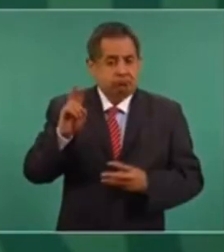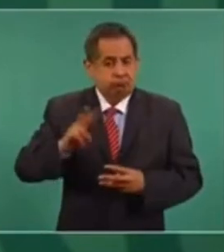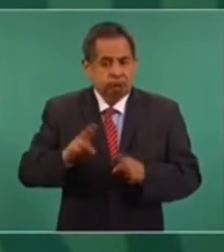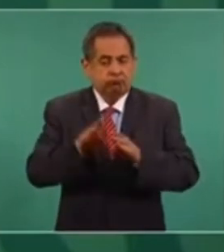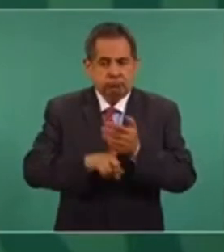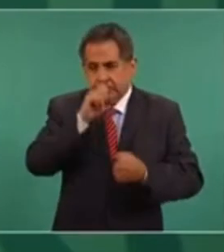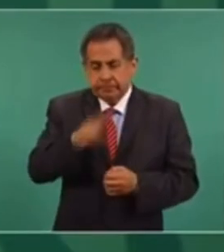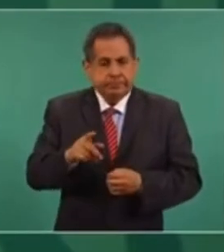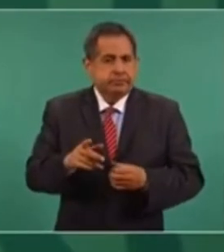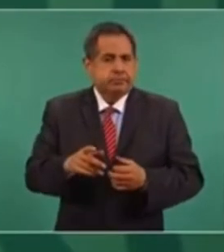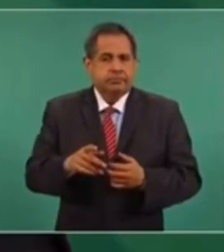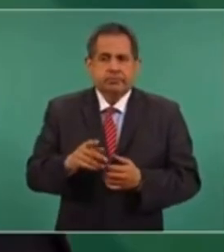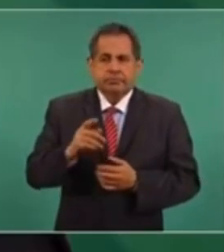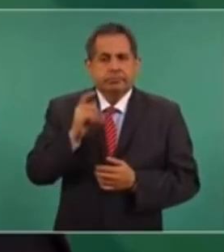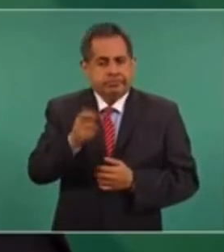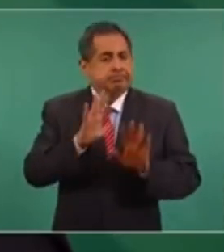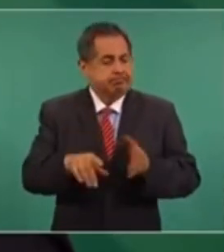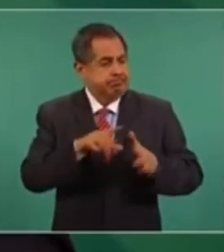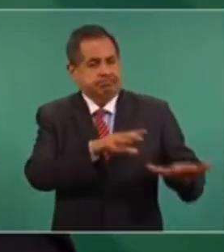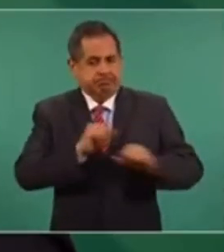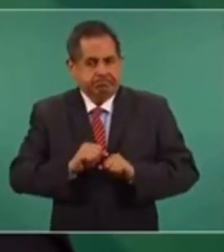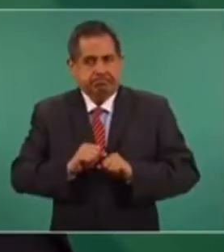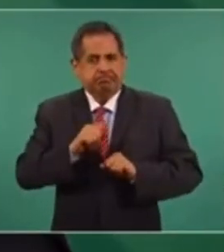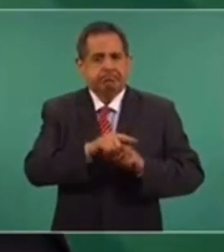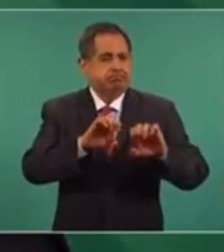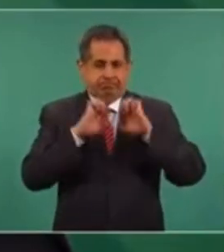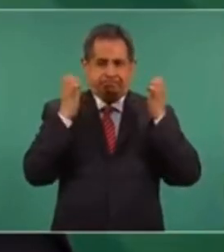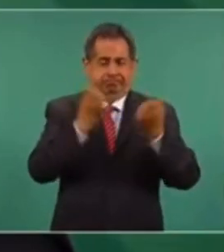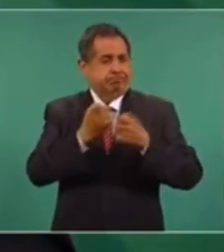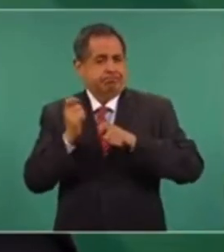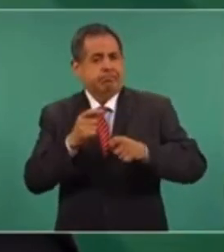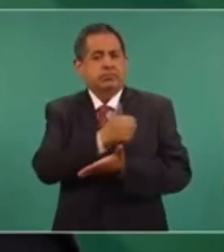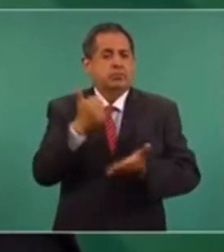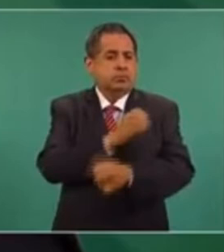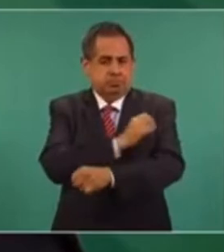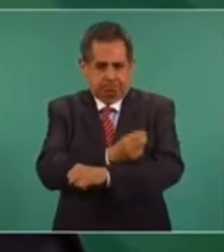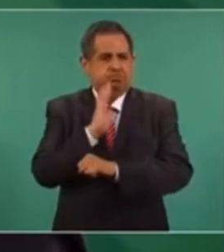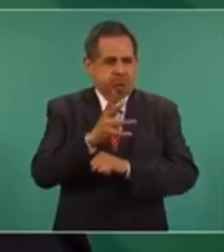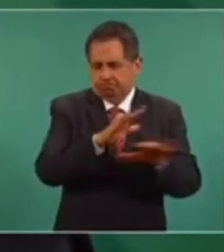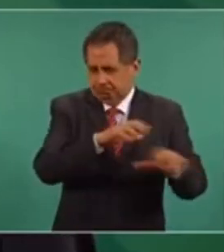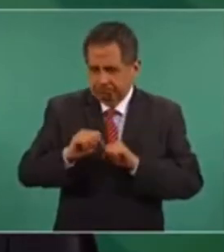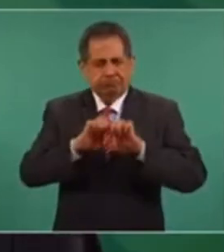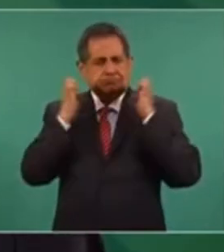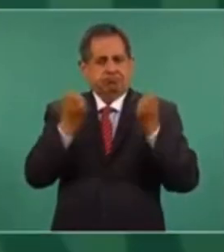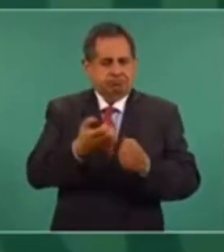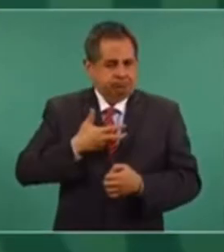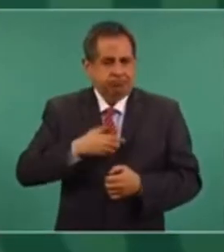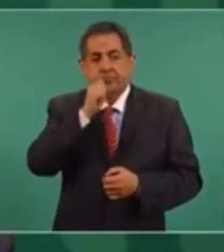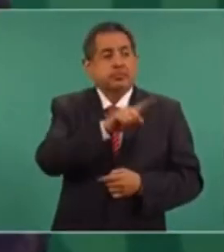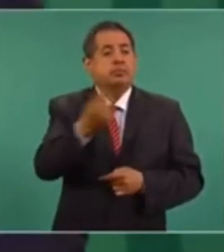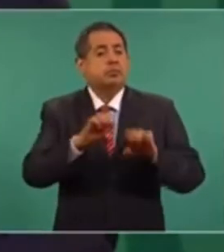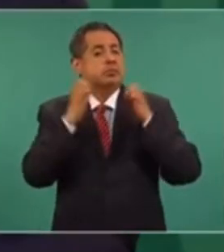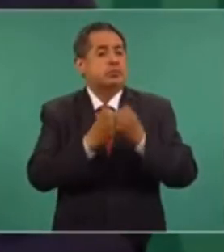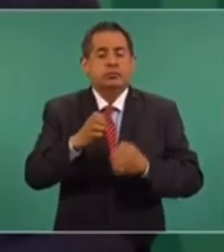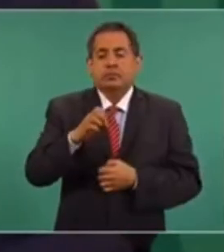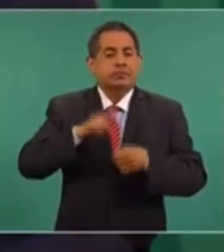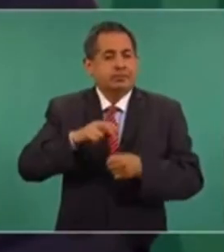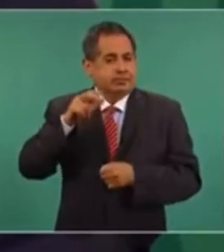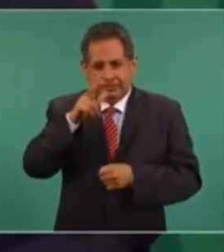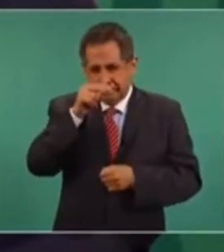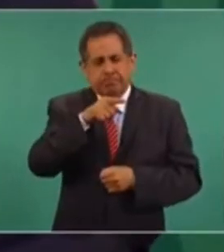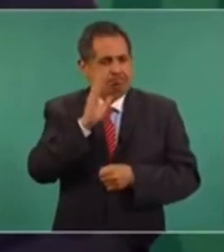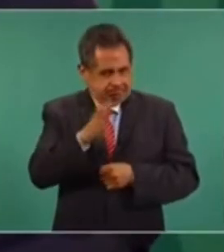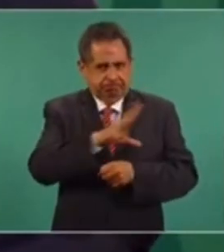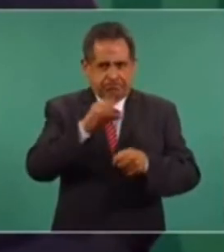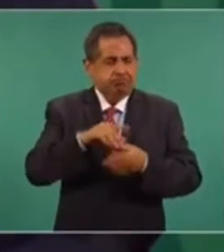y es cierto, también ya se adquirió el estadio de Ciudad Obregón, así como se hizo con el estadio Héctor Espino de Hermosillo,